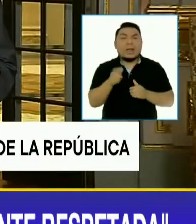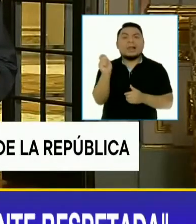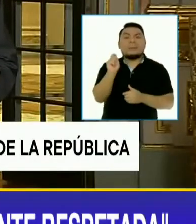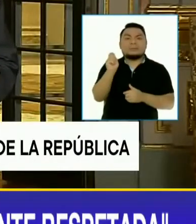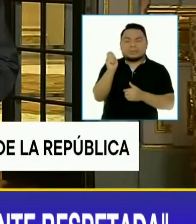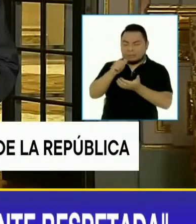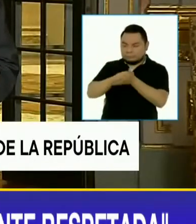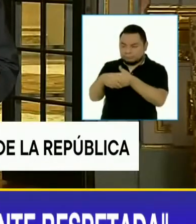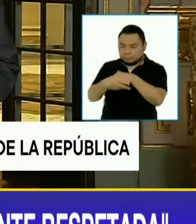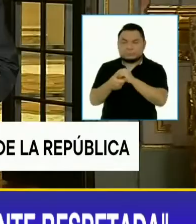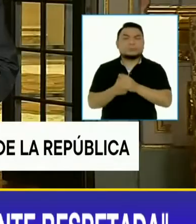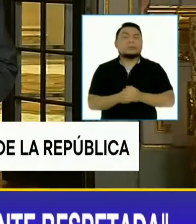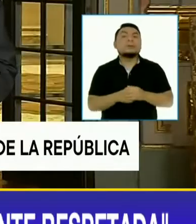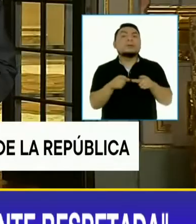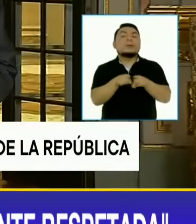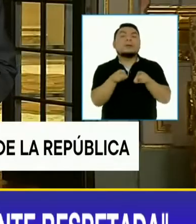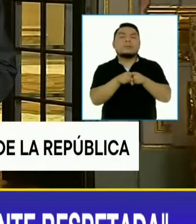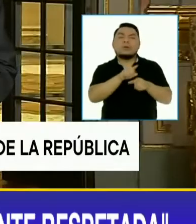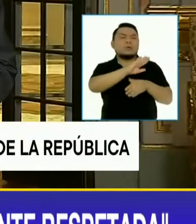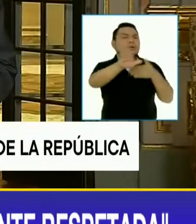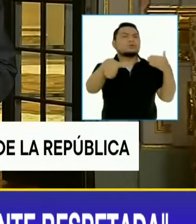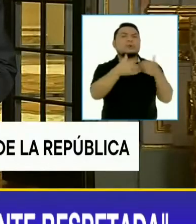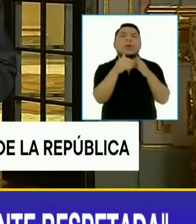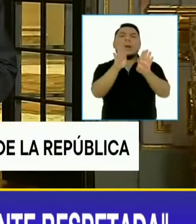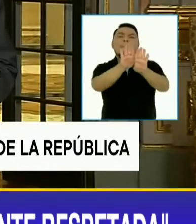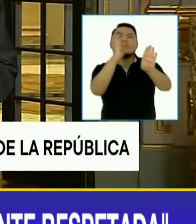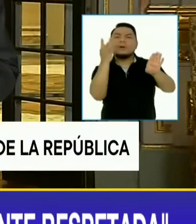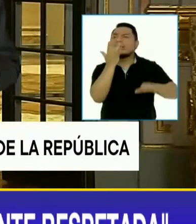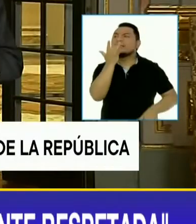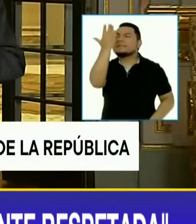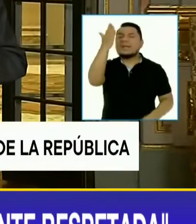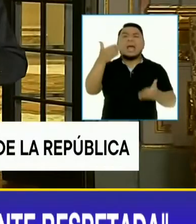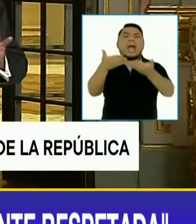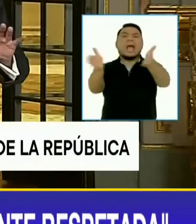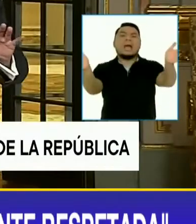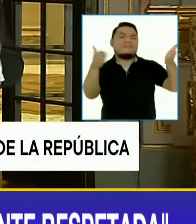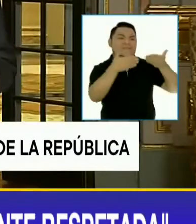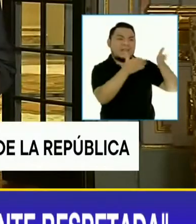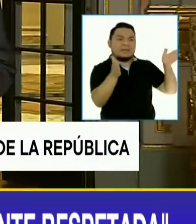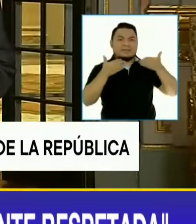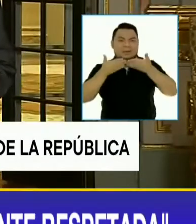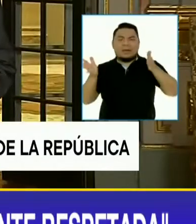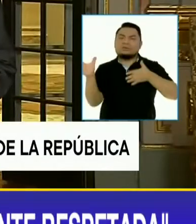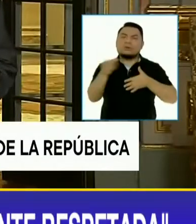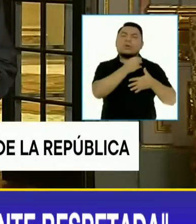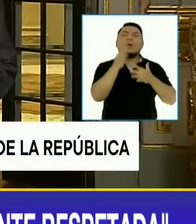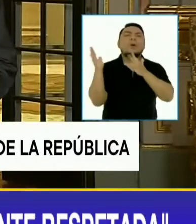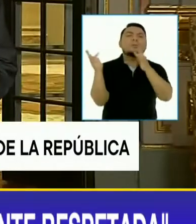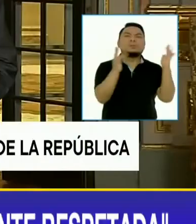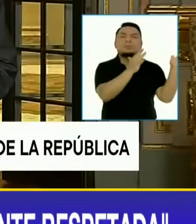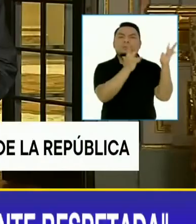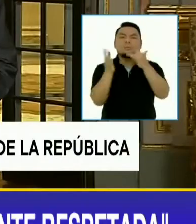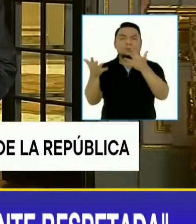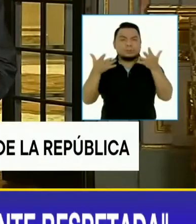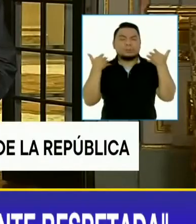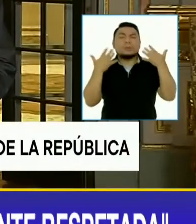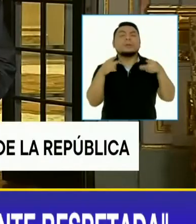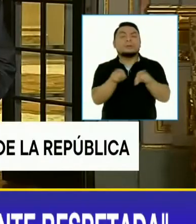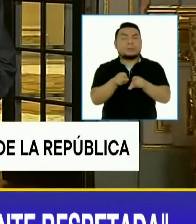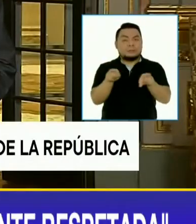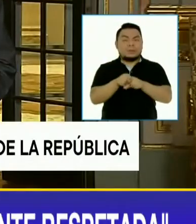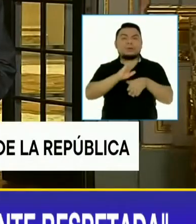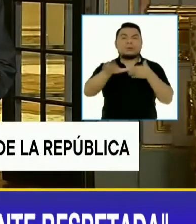difíciles y críticos de la historia. Asegura que estamos en medio de una crisis de salud, una crisis de economía, política, ética